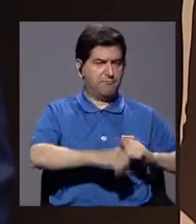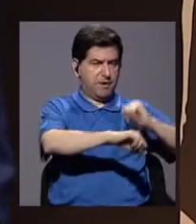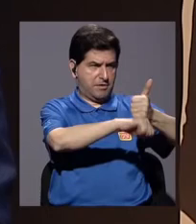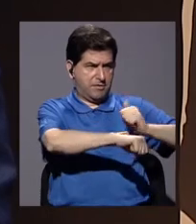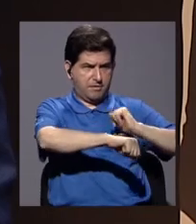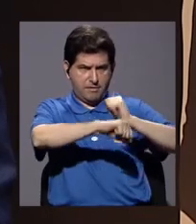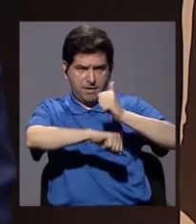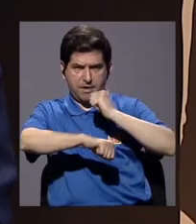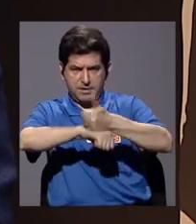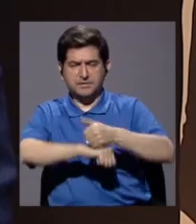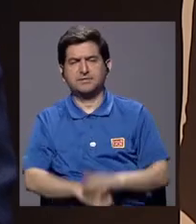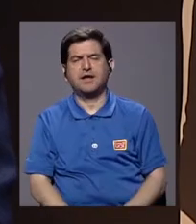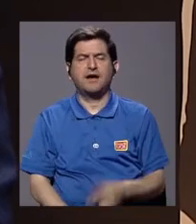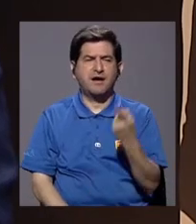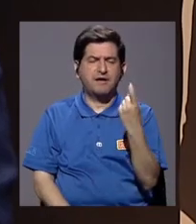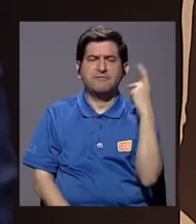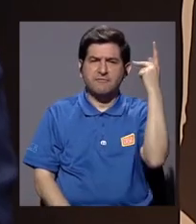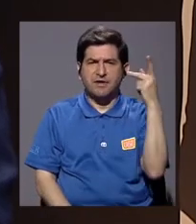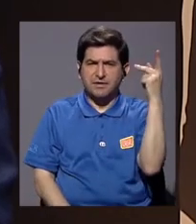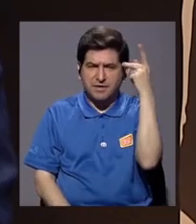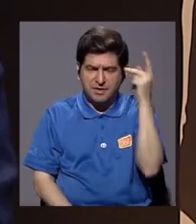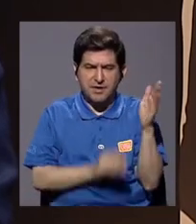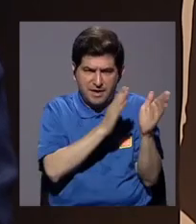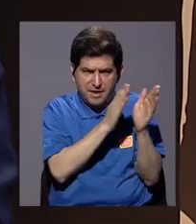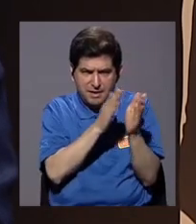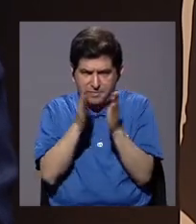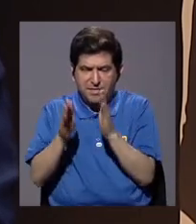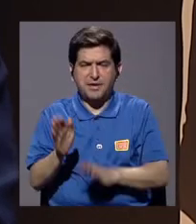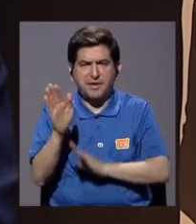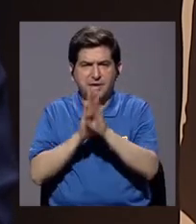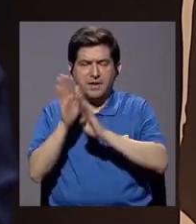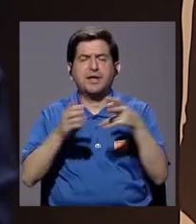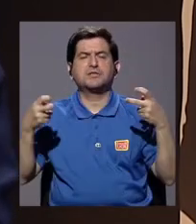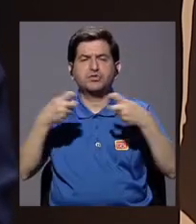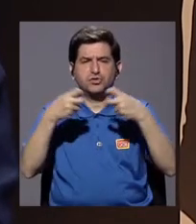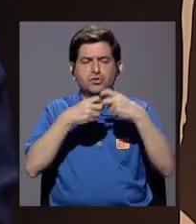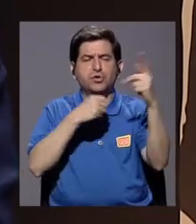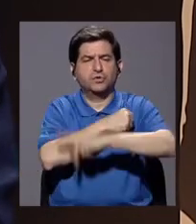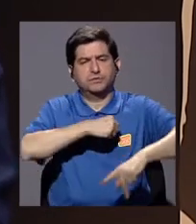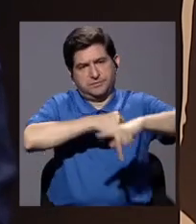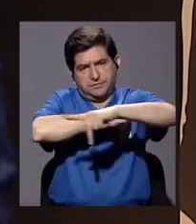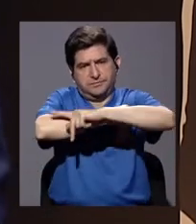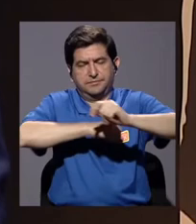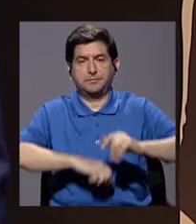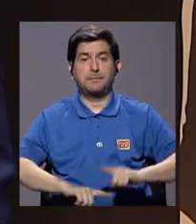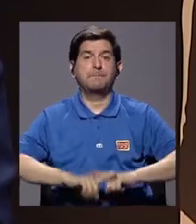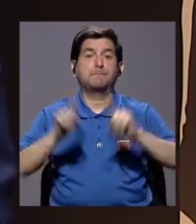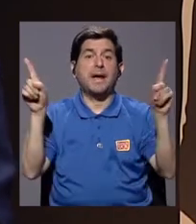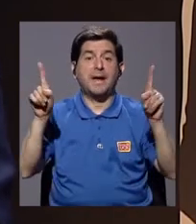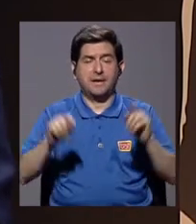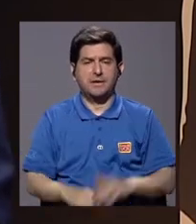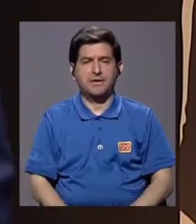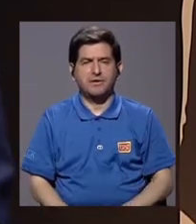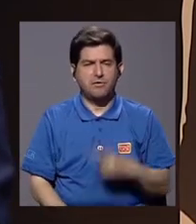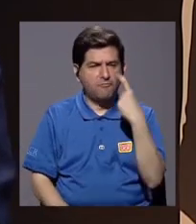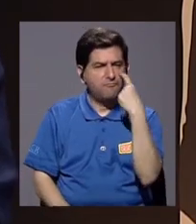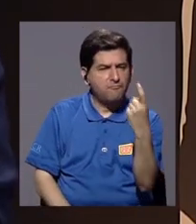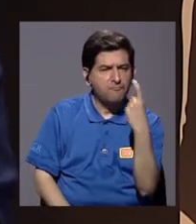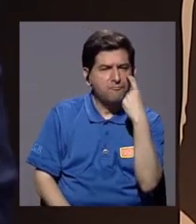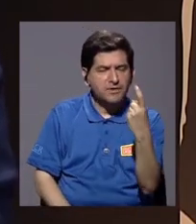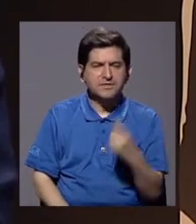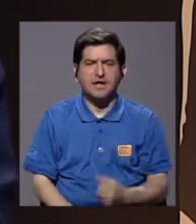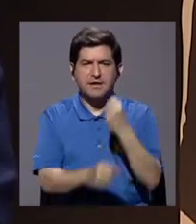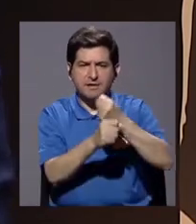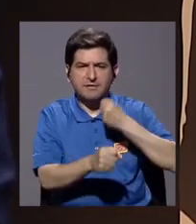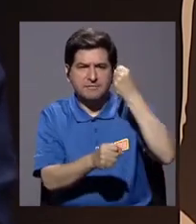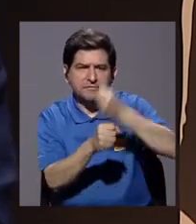en la definición, que hay una carencia en la política de planificación del desarrollo eléctrico en el país, pero también de fiscalización de